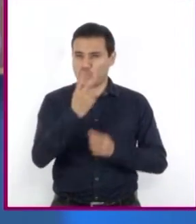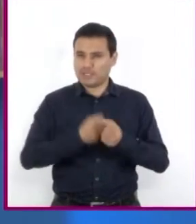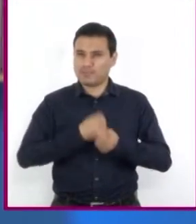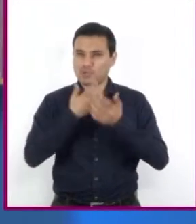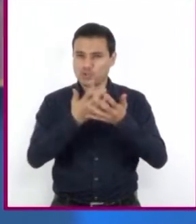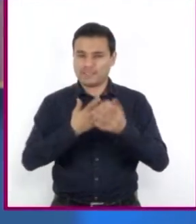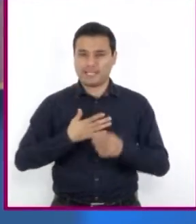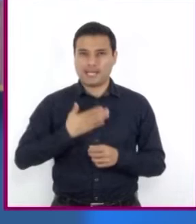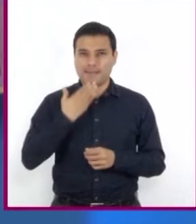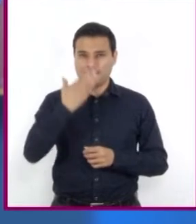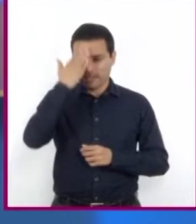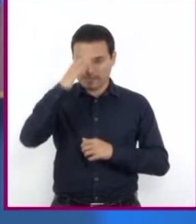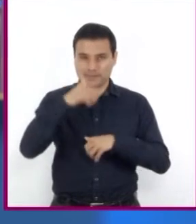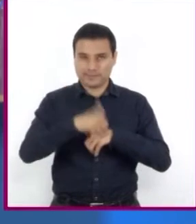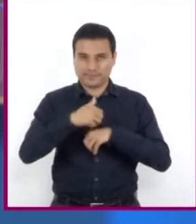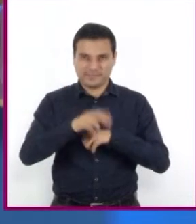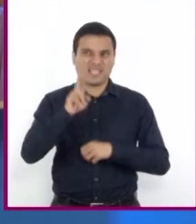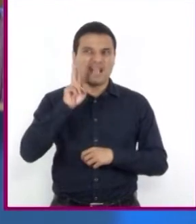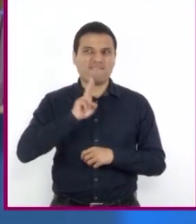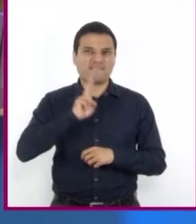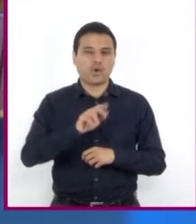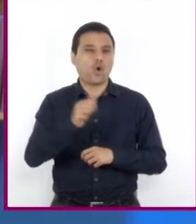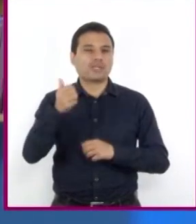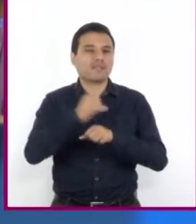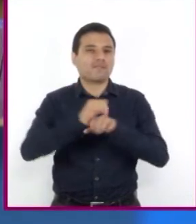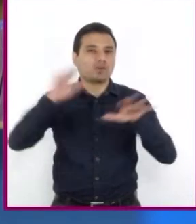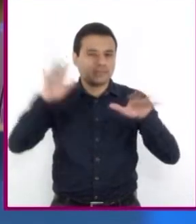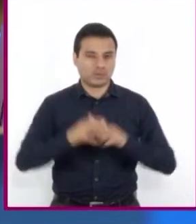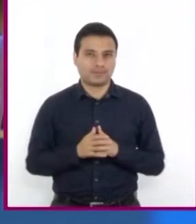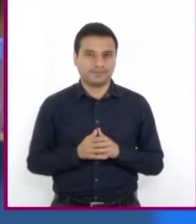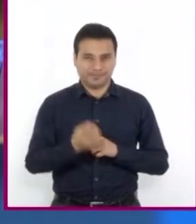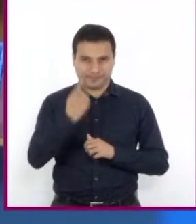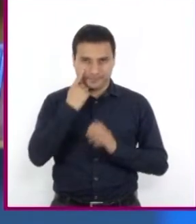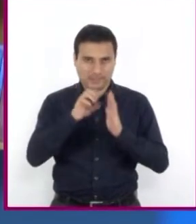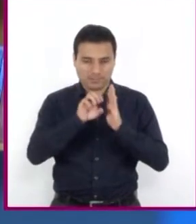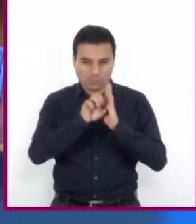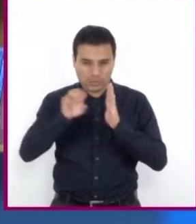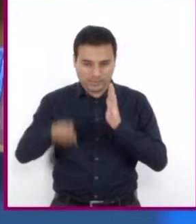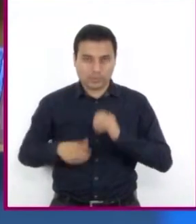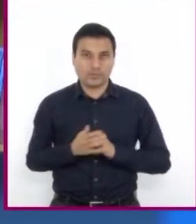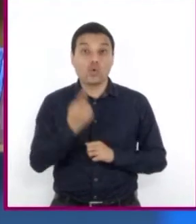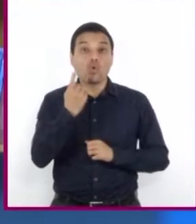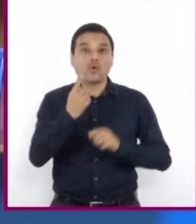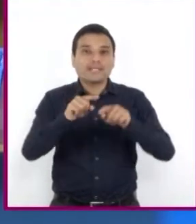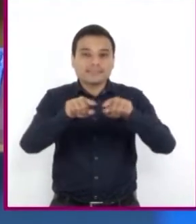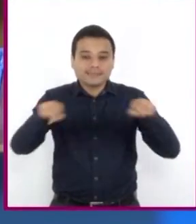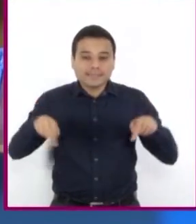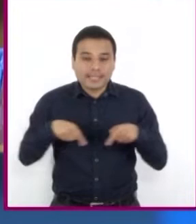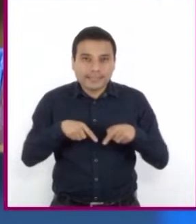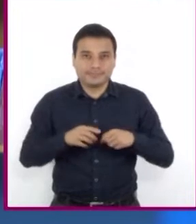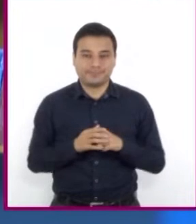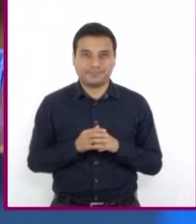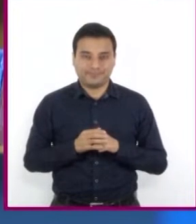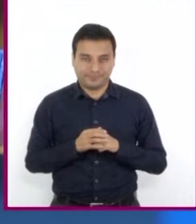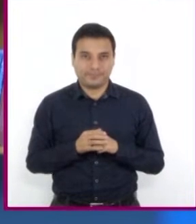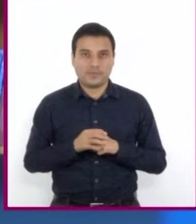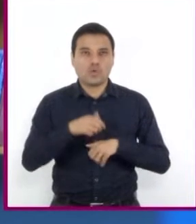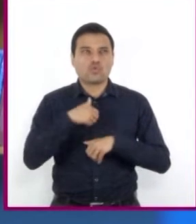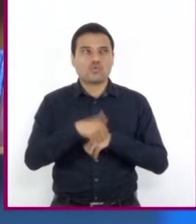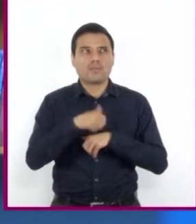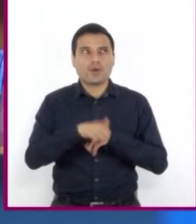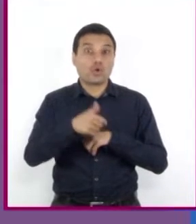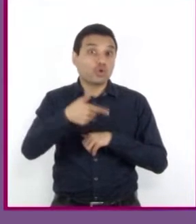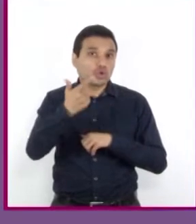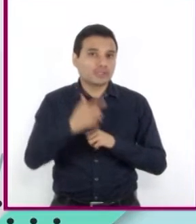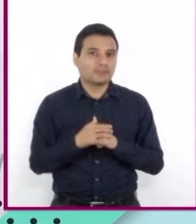con datos que no tenemos en la tabla. ¿Cuál es el total de losetas de un estanque que en la sucesión ocupa el término